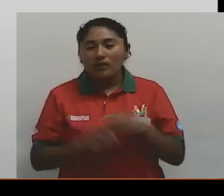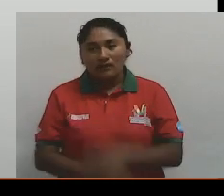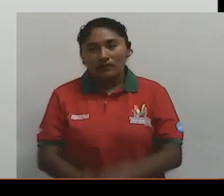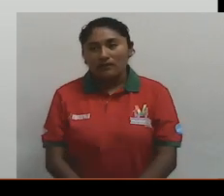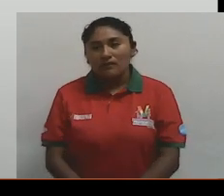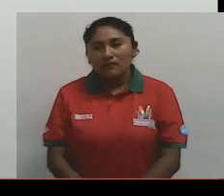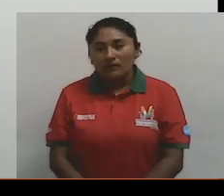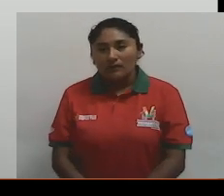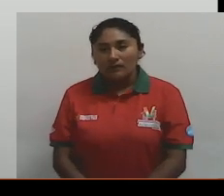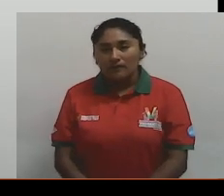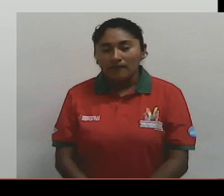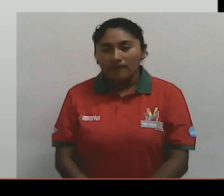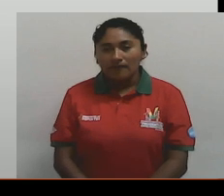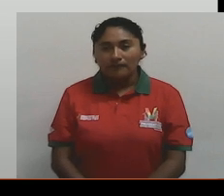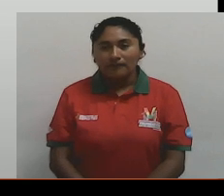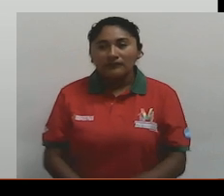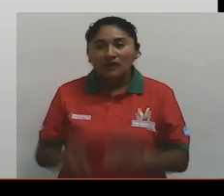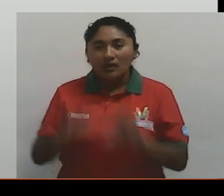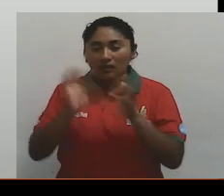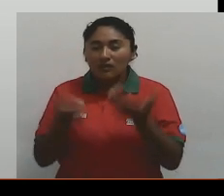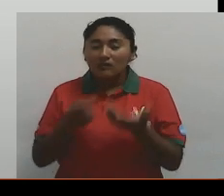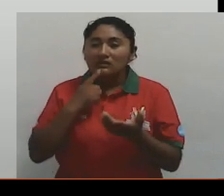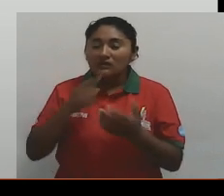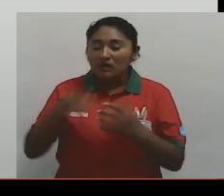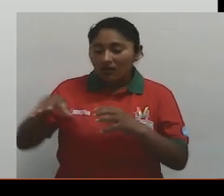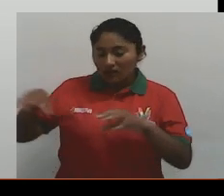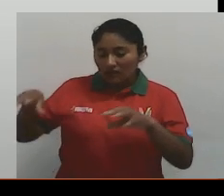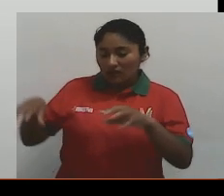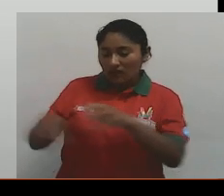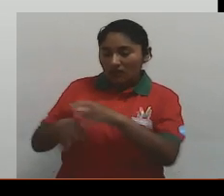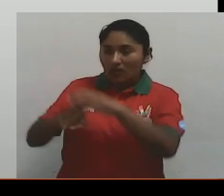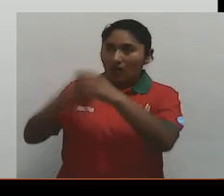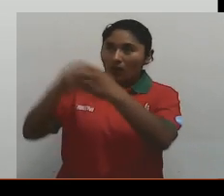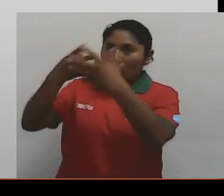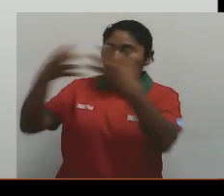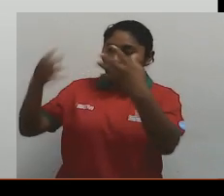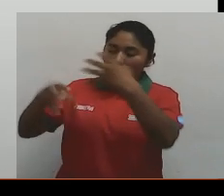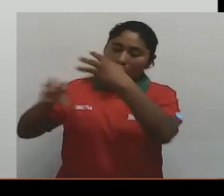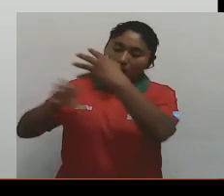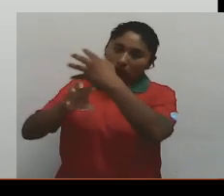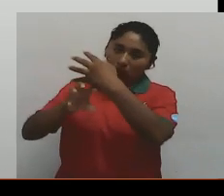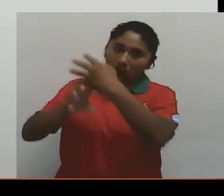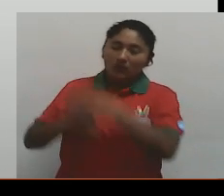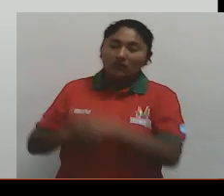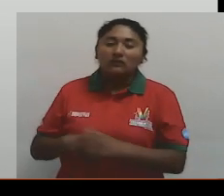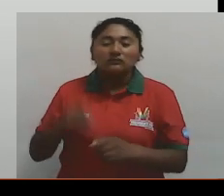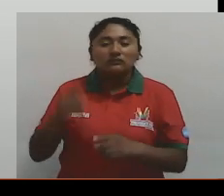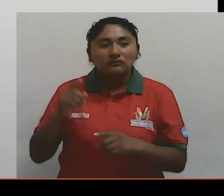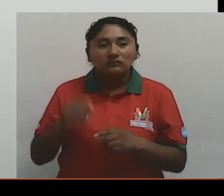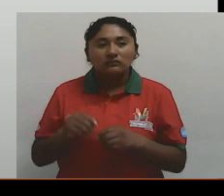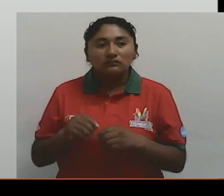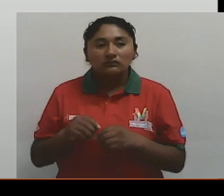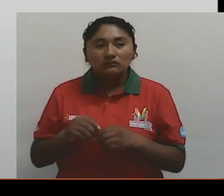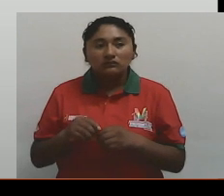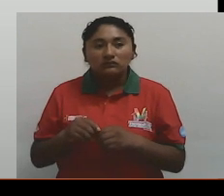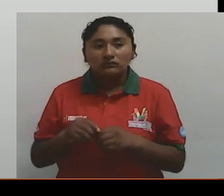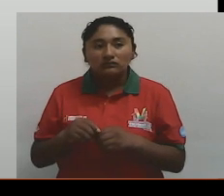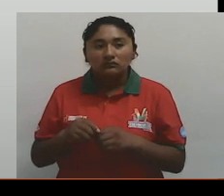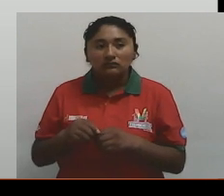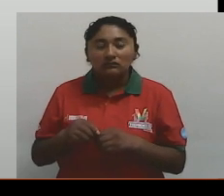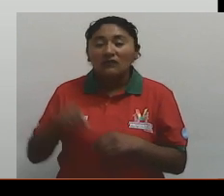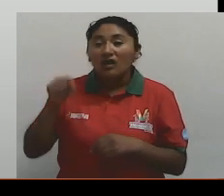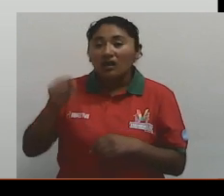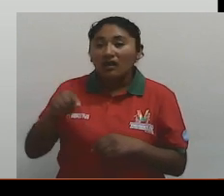red. Si el balón está por debajo del borde superior de la red y el líbero hace un golpe de ataque, esa situación de juego